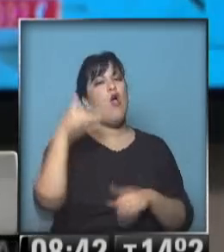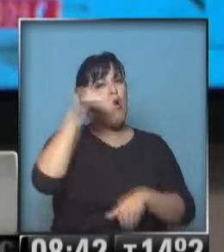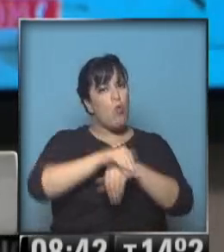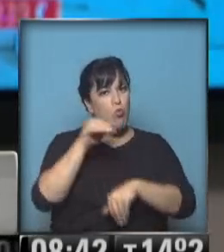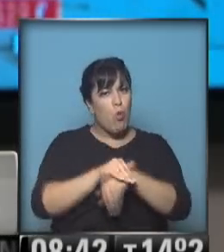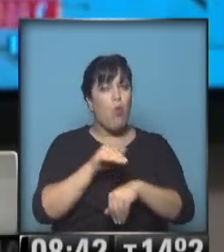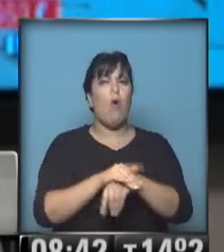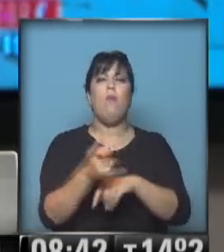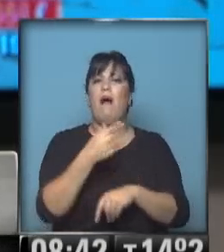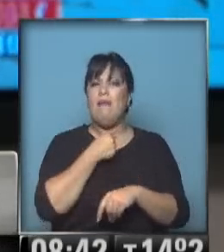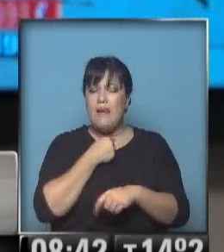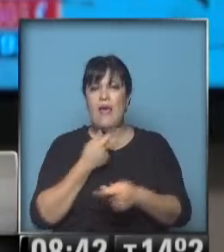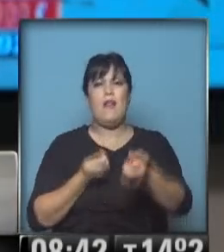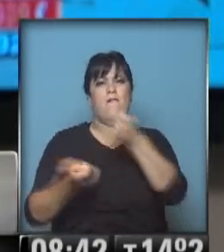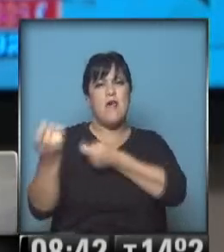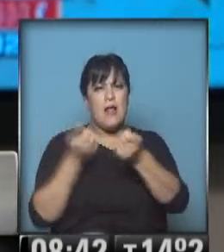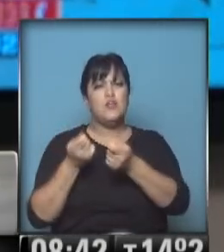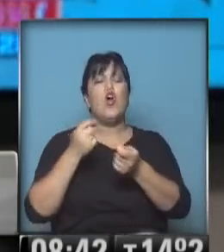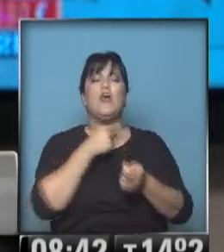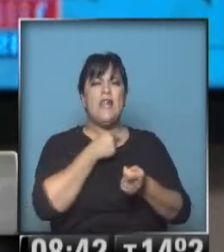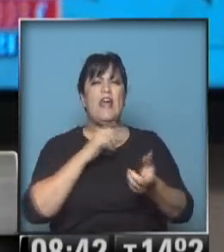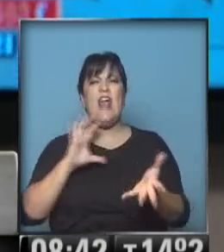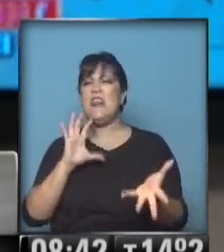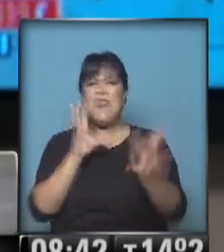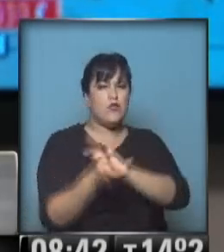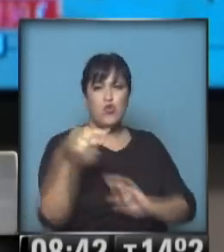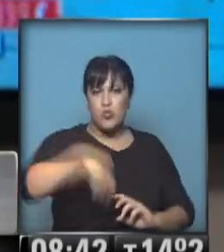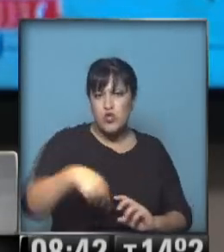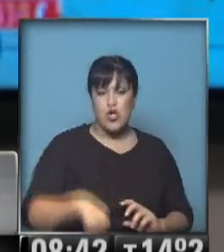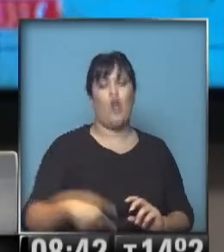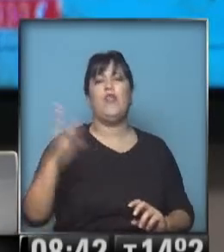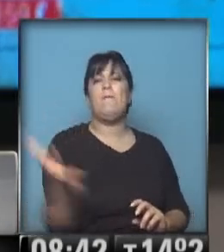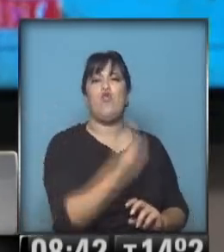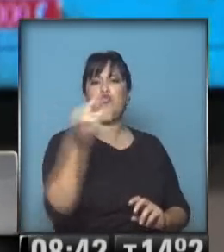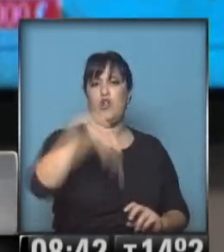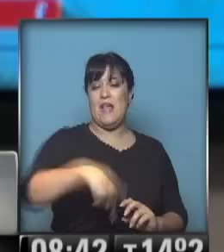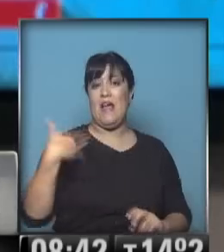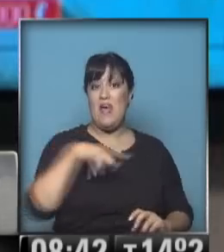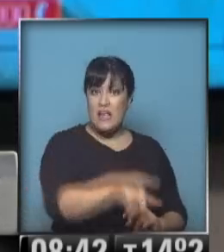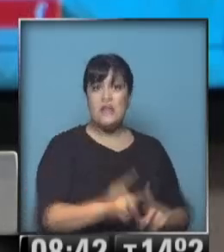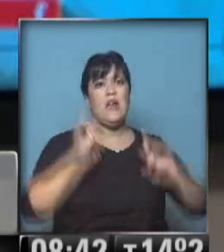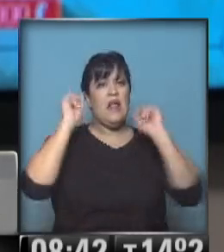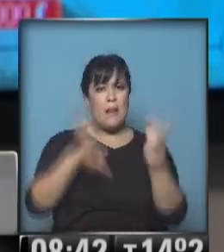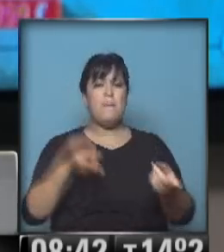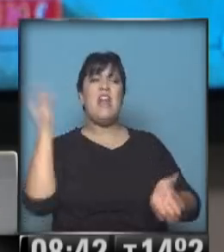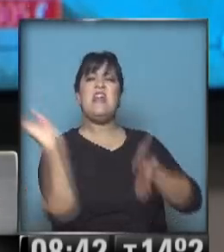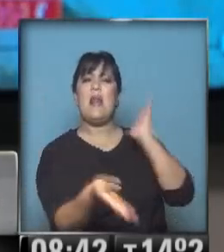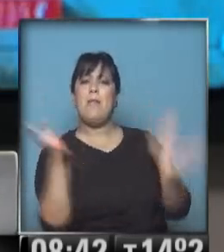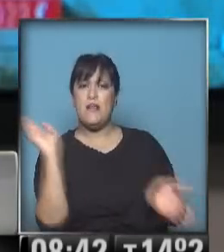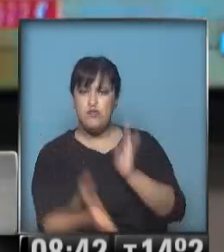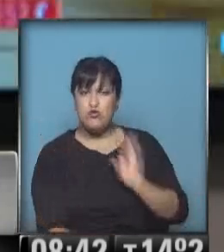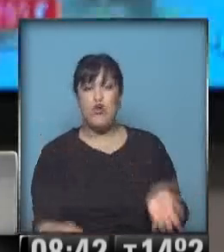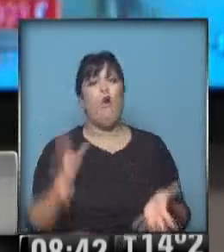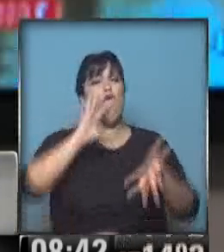un programa de destrucción de de la economía de la actividad productiva la represión que un modelo